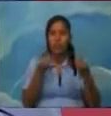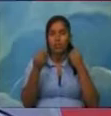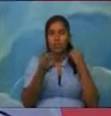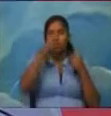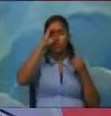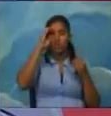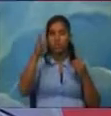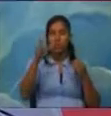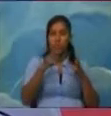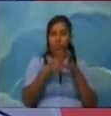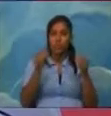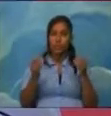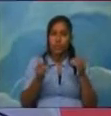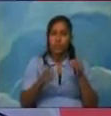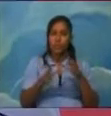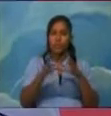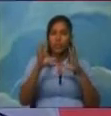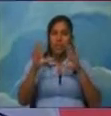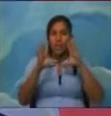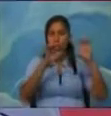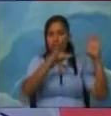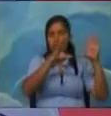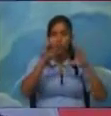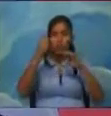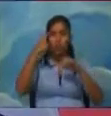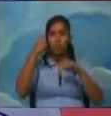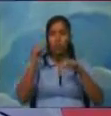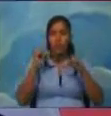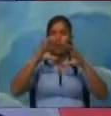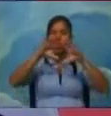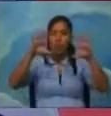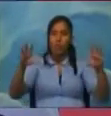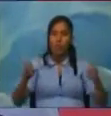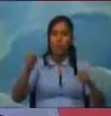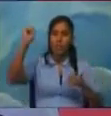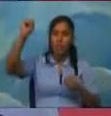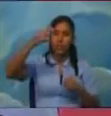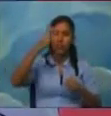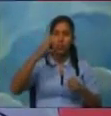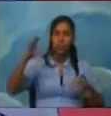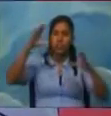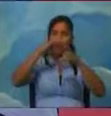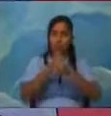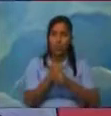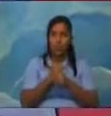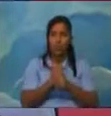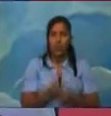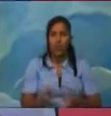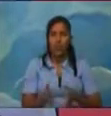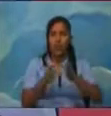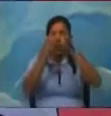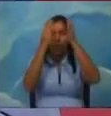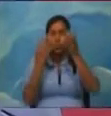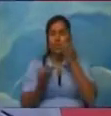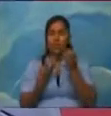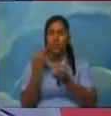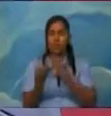la columna de nube de día para cubrirle del sol, de noche la columna de fuego para